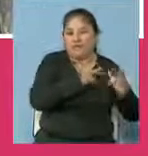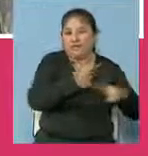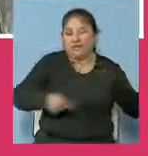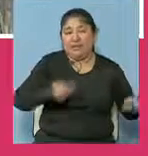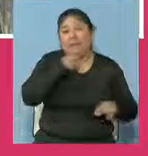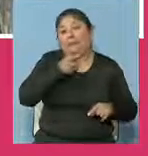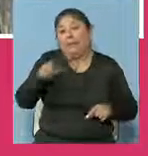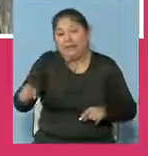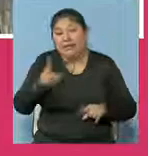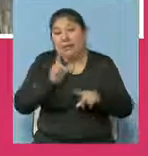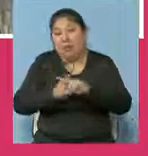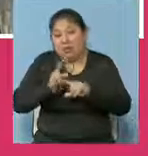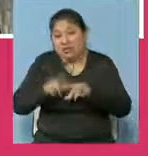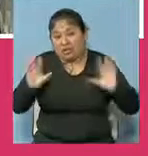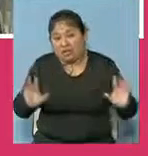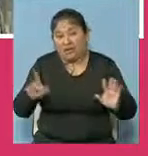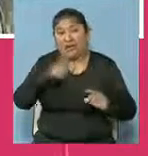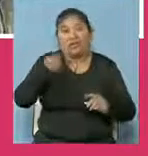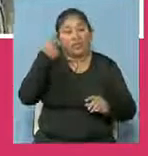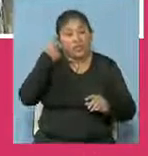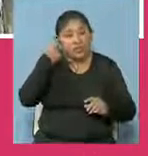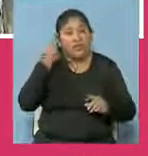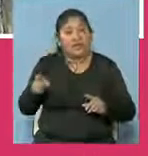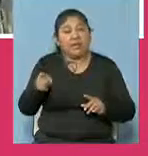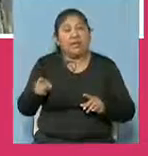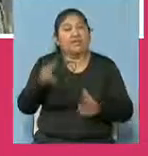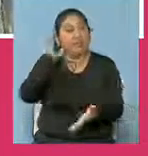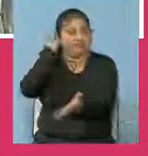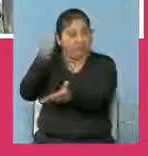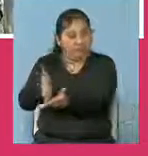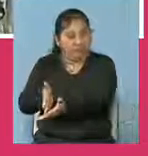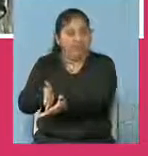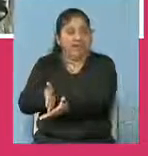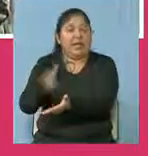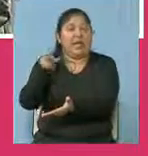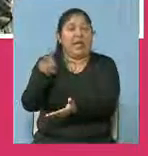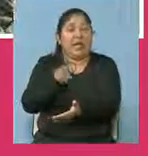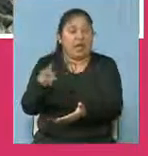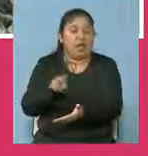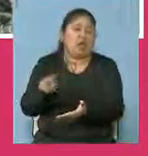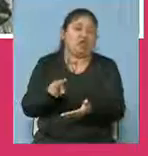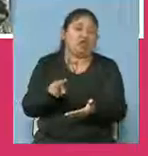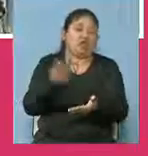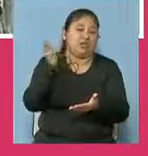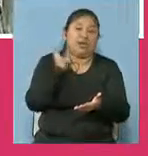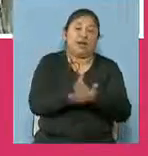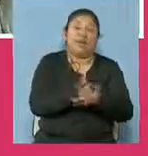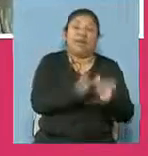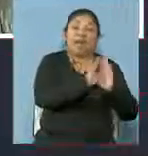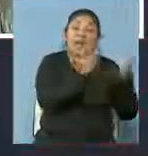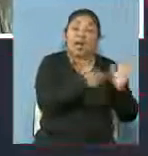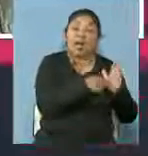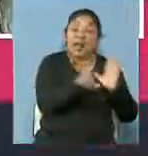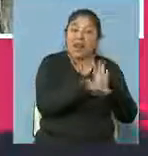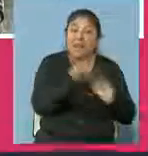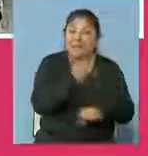en Alto Comedero, donde, insistimos, se va a aplicar, sí, el Código Penal en dos artículos con respecto a lo que había sucedido